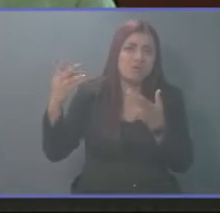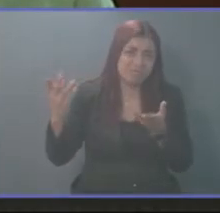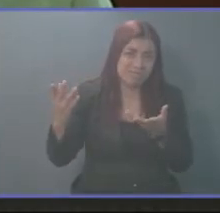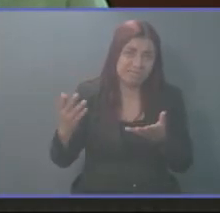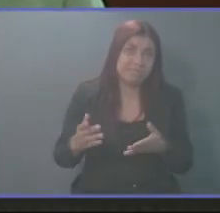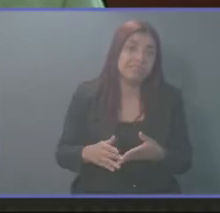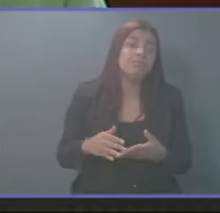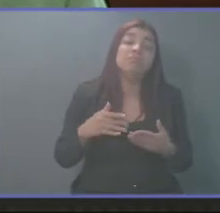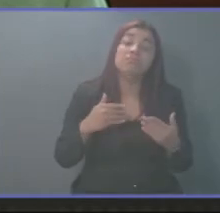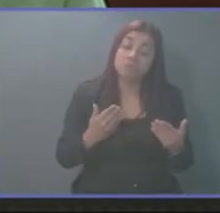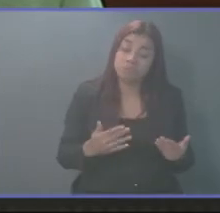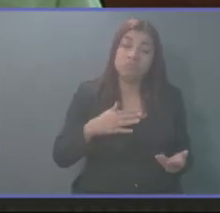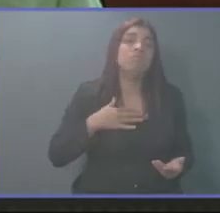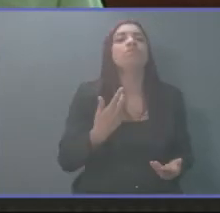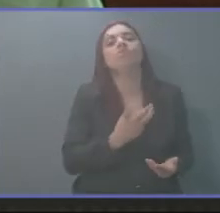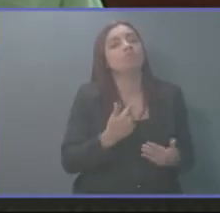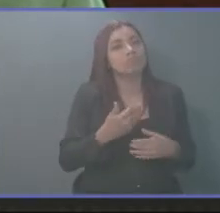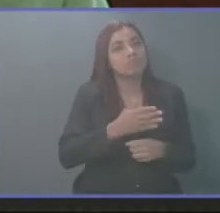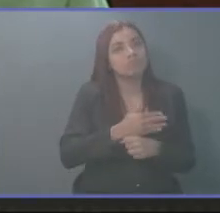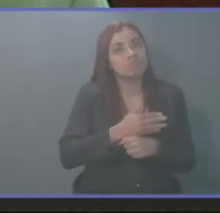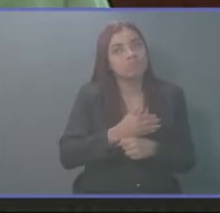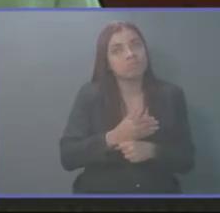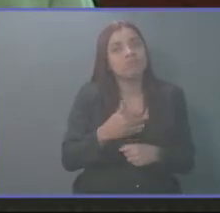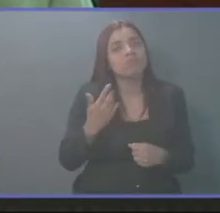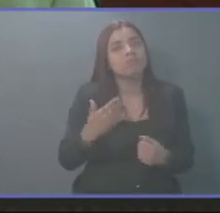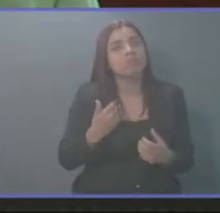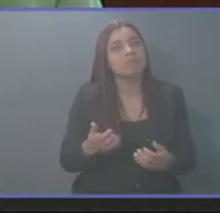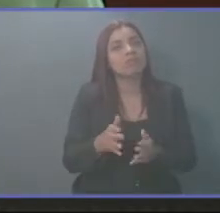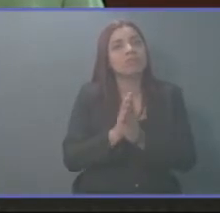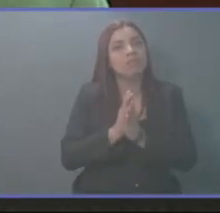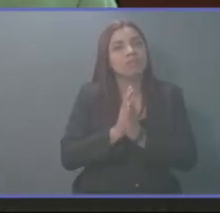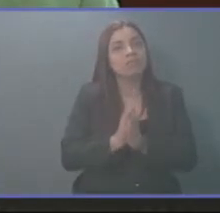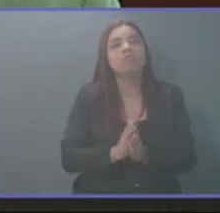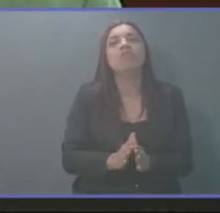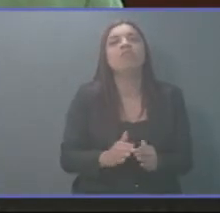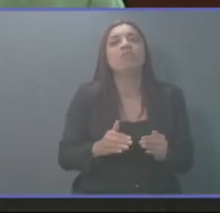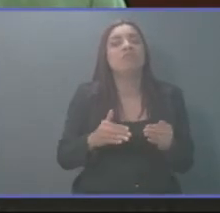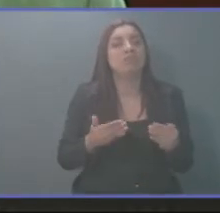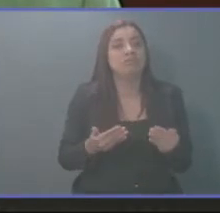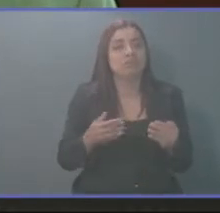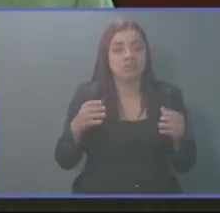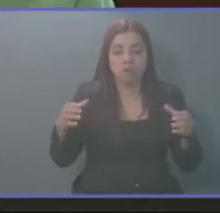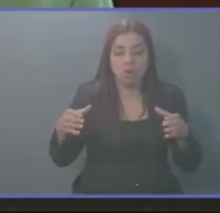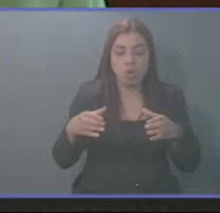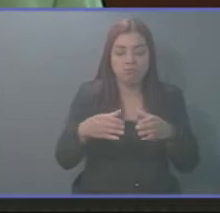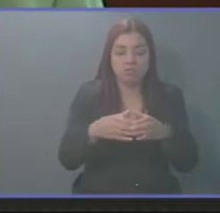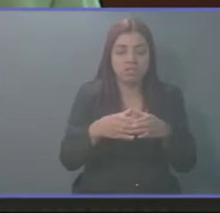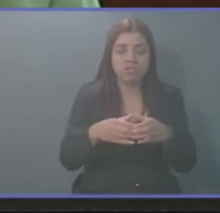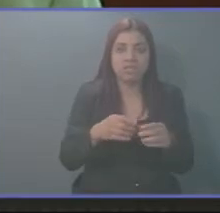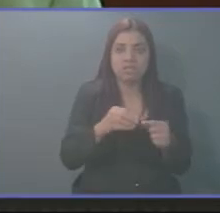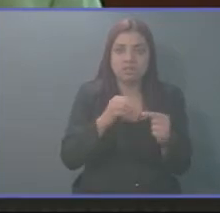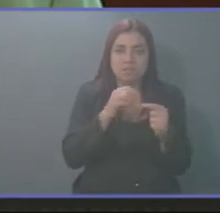Es por eso que nosotros como grupo parlamentario solicitamos que se forme una comisión